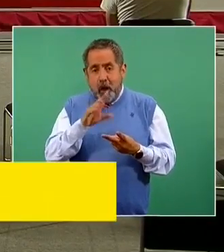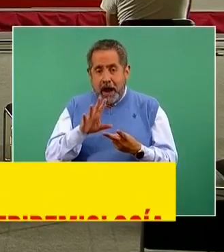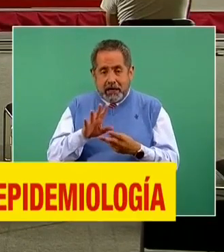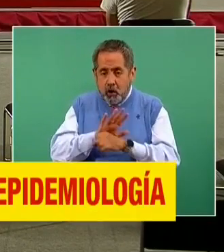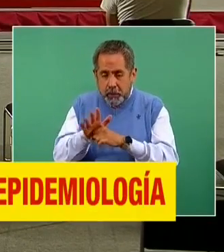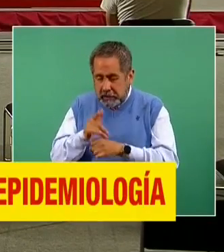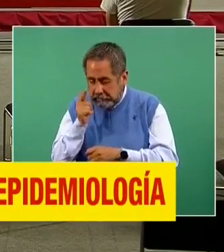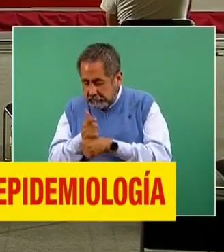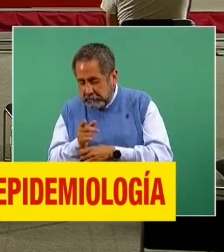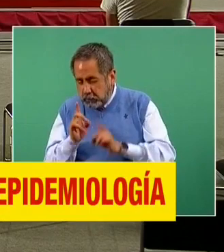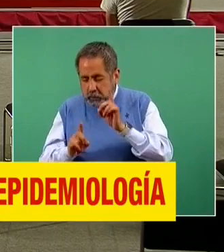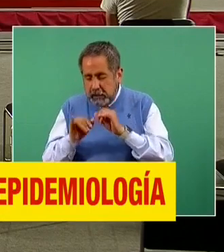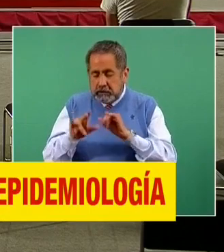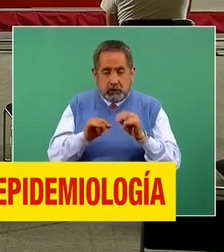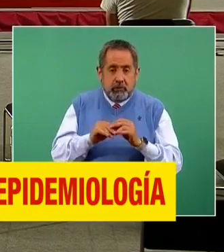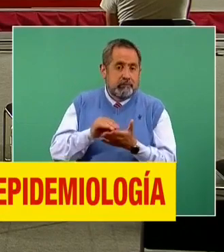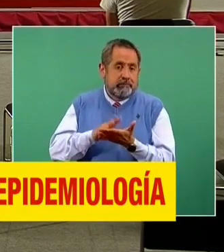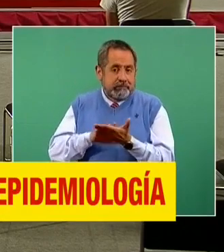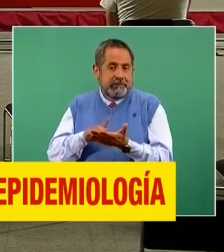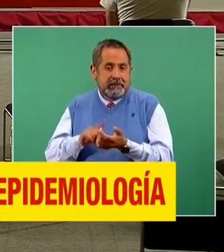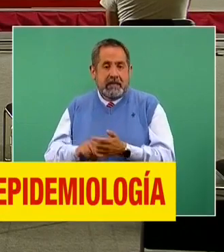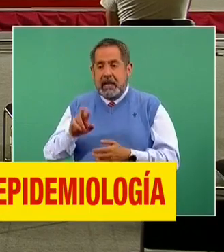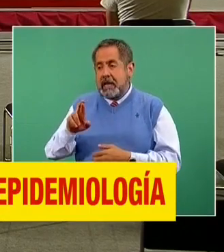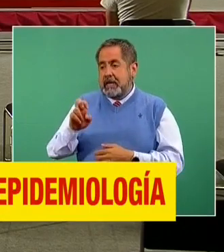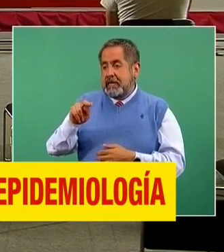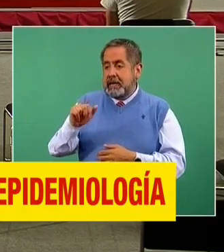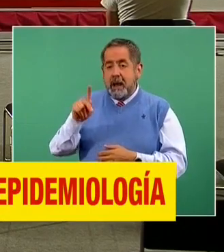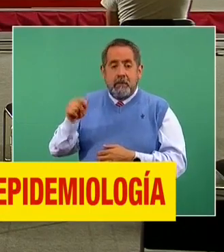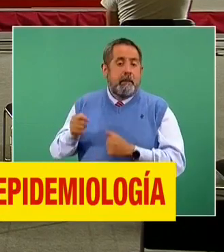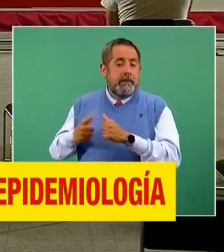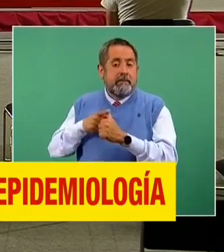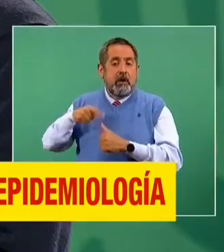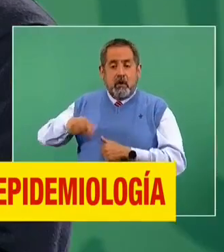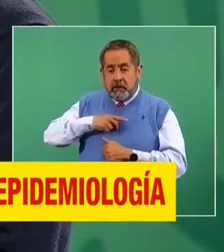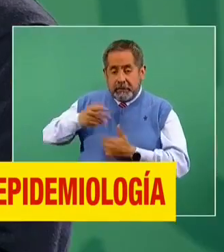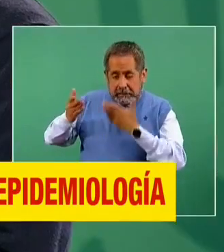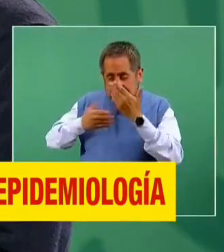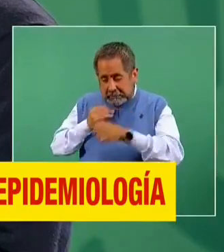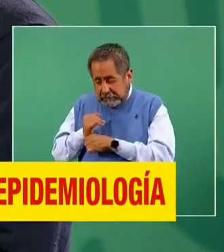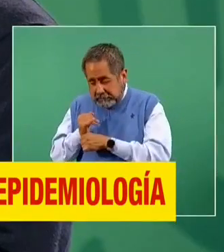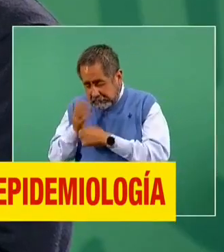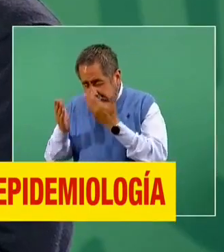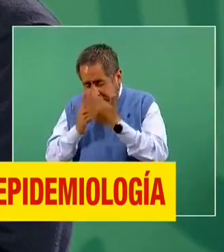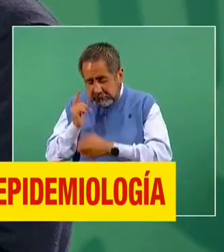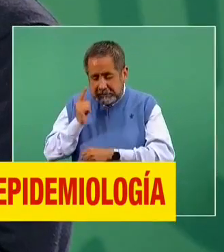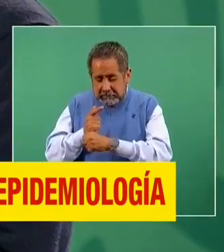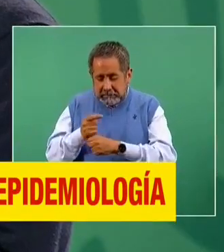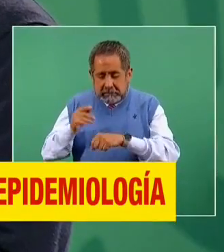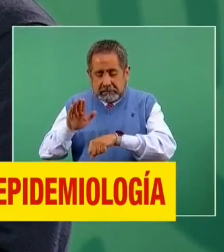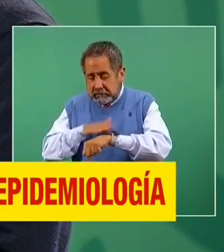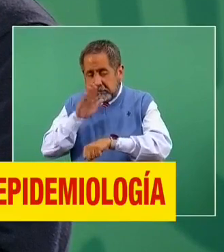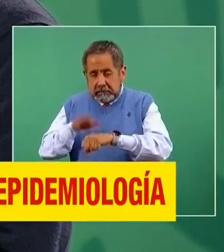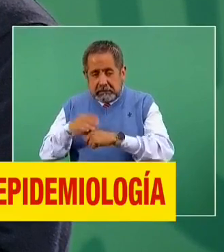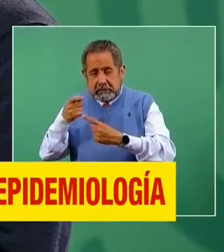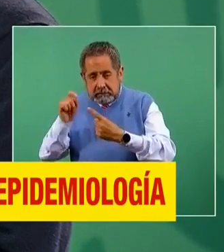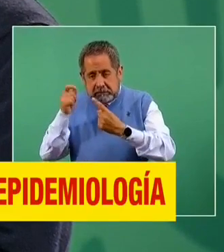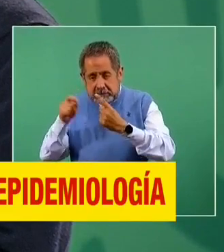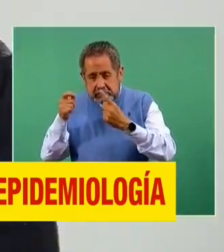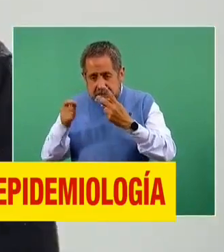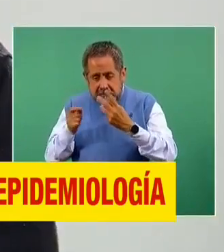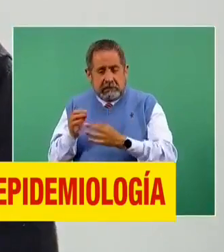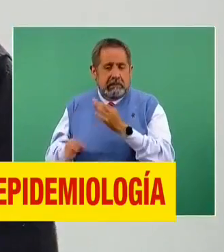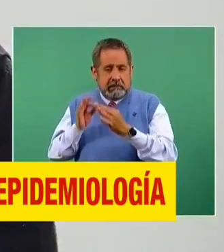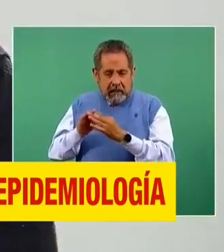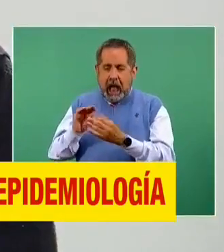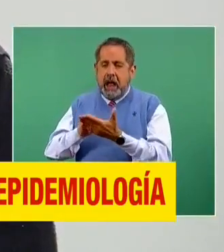procede de los registros civiles de la RENAPO todavía debe de pasar por un proceso de dictaminación. Este proceso se lleva a cabo en cada una de